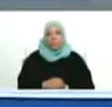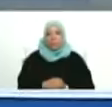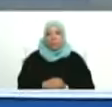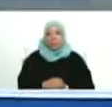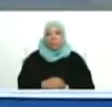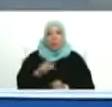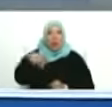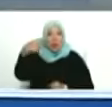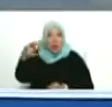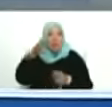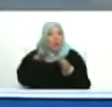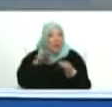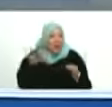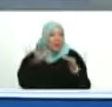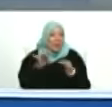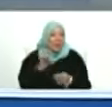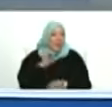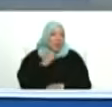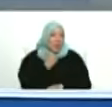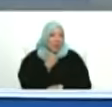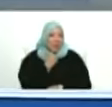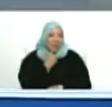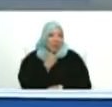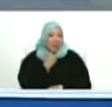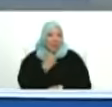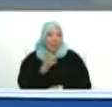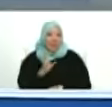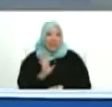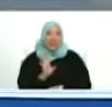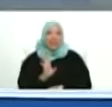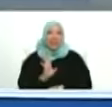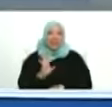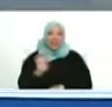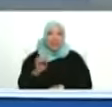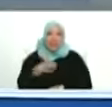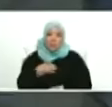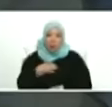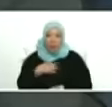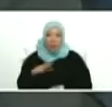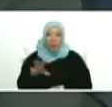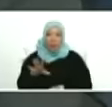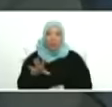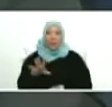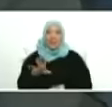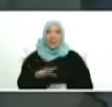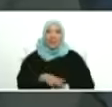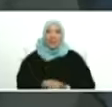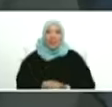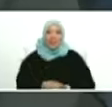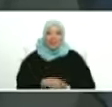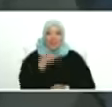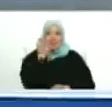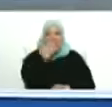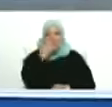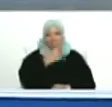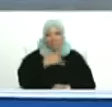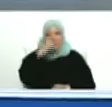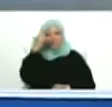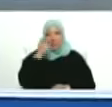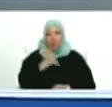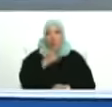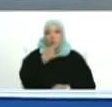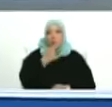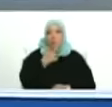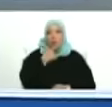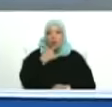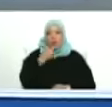Después contaré más, otro secreto. ¿Ah? Pues sí, son días bonitos,